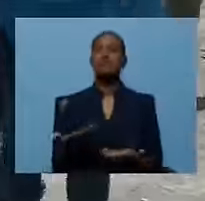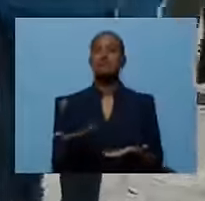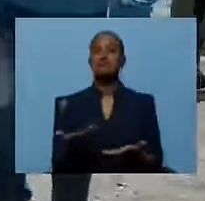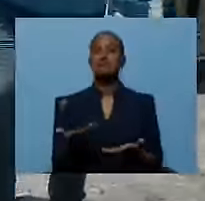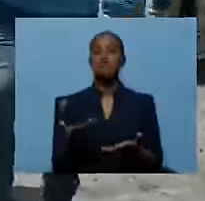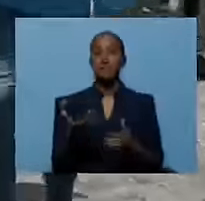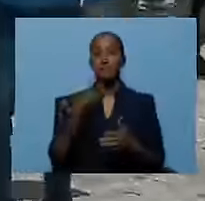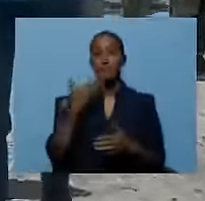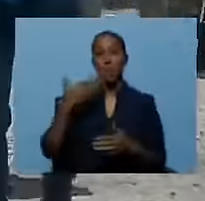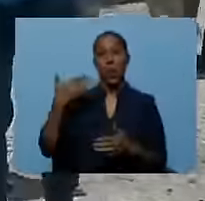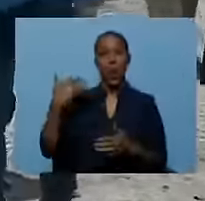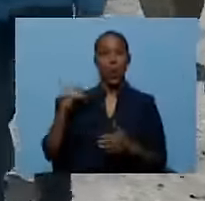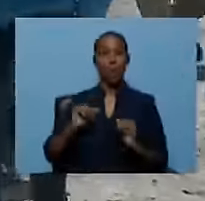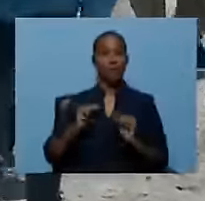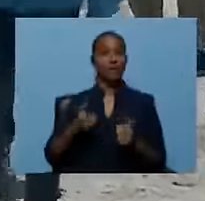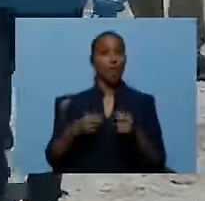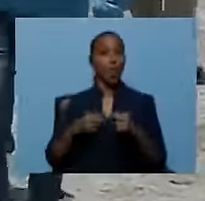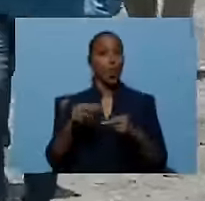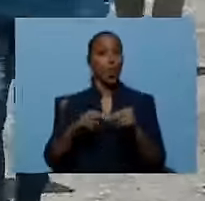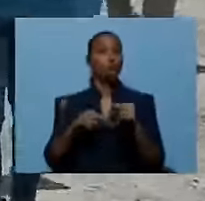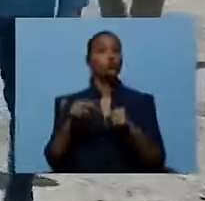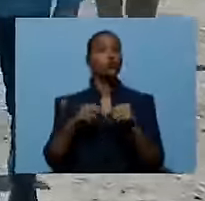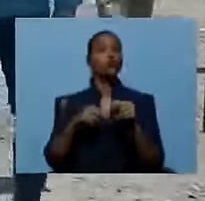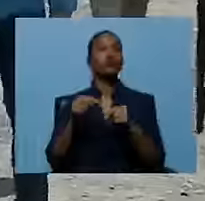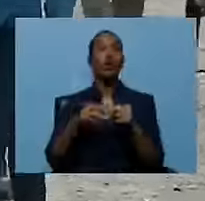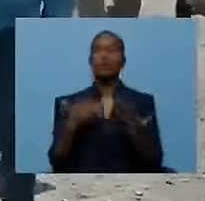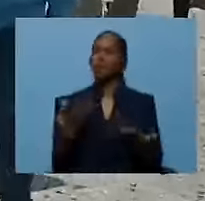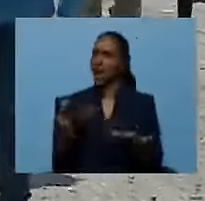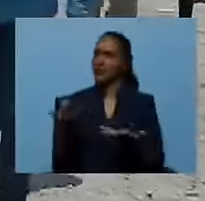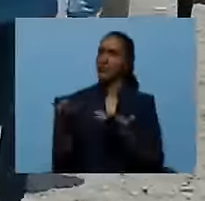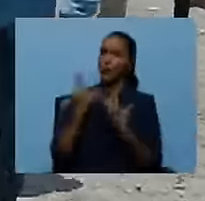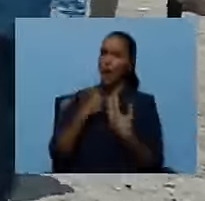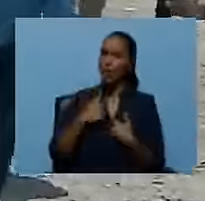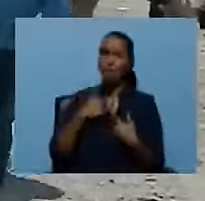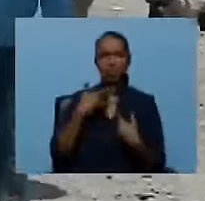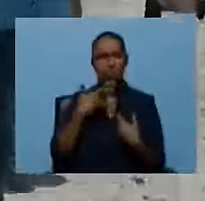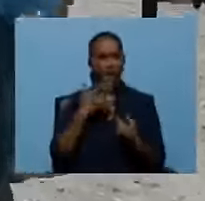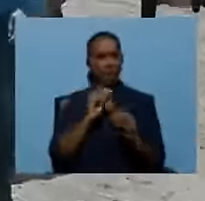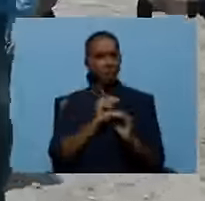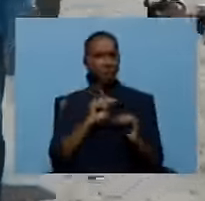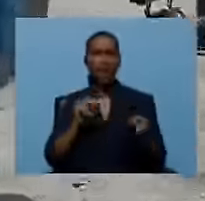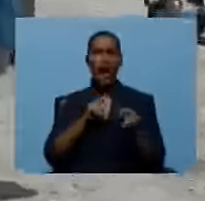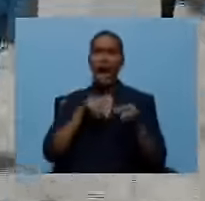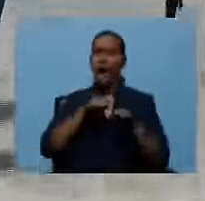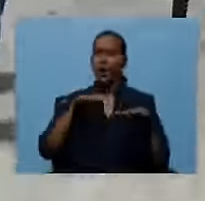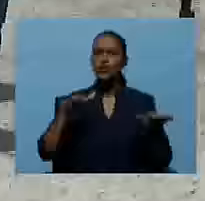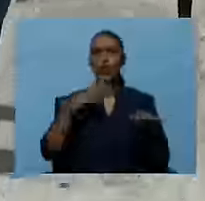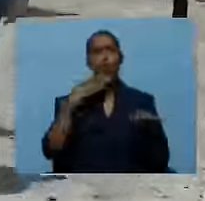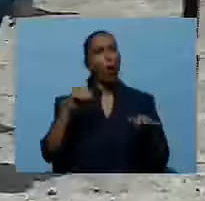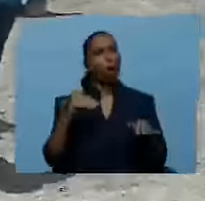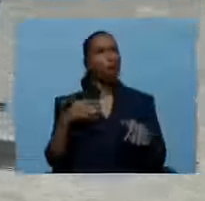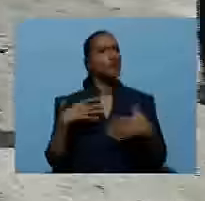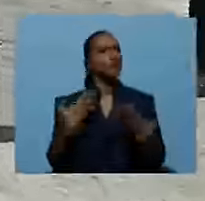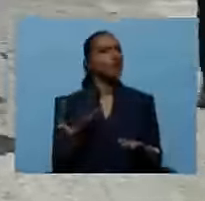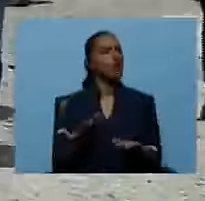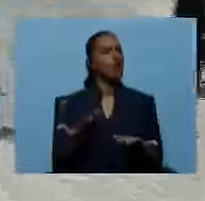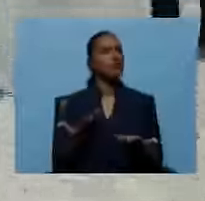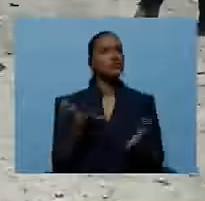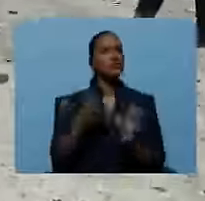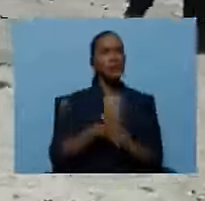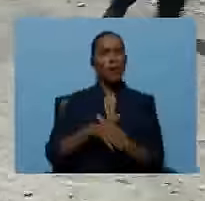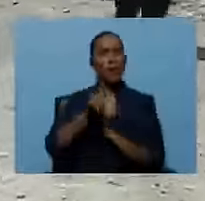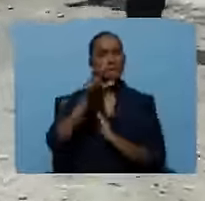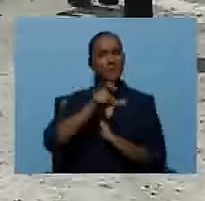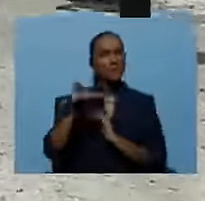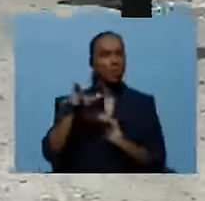poco, va bastante avanzada. ¿Qué le podemos decir a los niños, a las niñas, a la juventud, a los científicos,